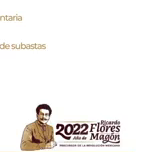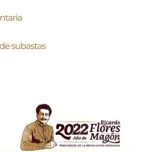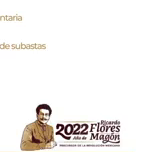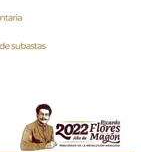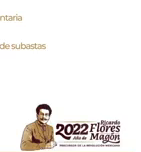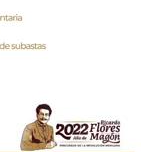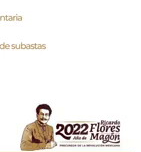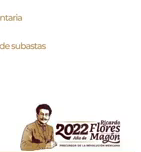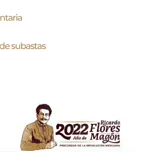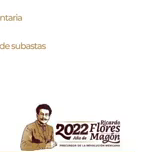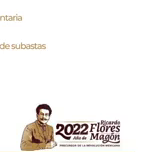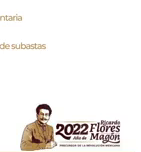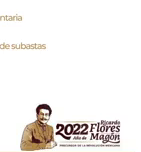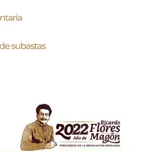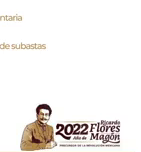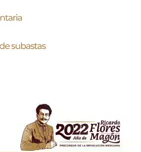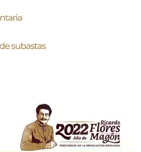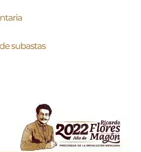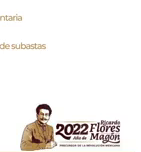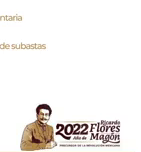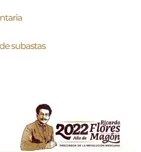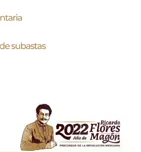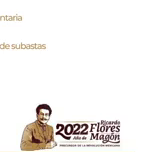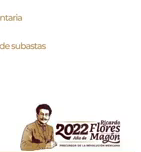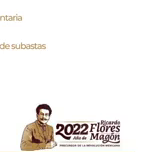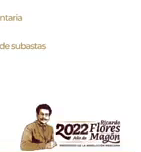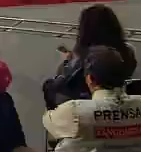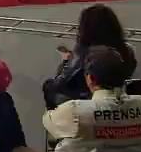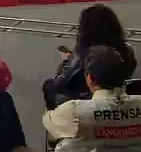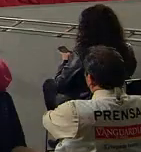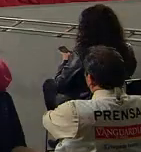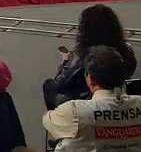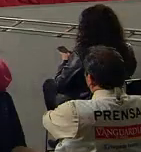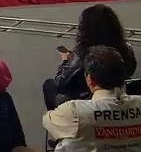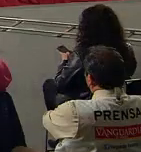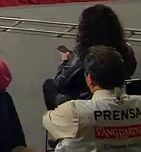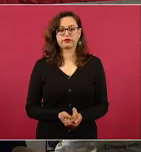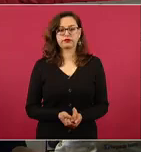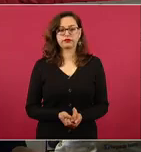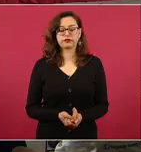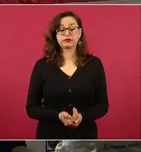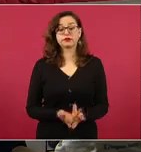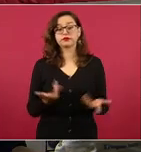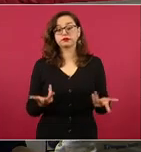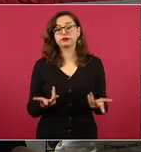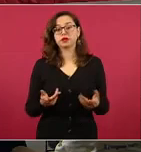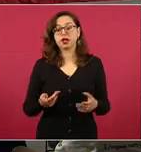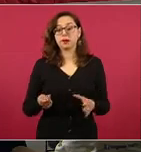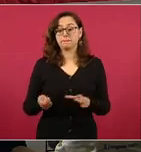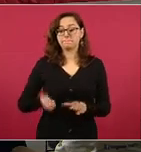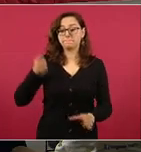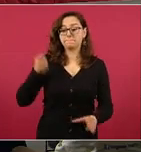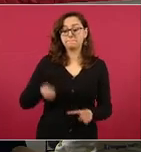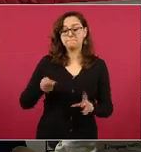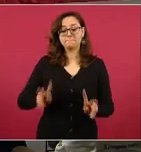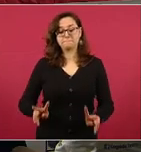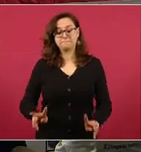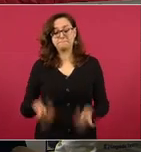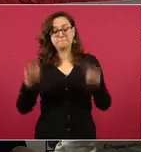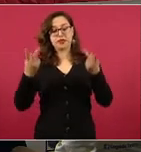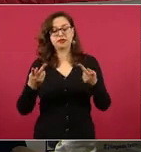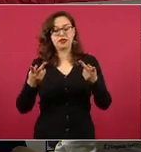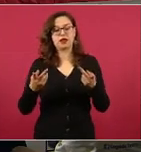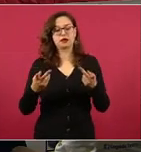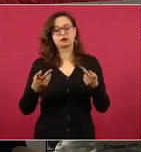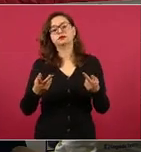ilegal. Pero ahora México ha defendido la tesis o la doctrina de que quien subasta debe demostrar el origen legal